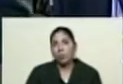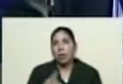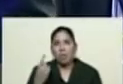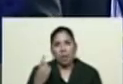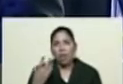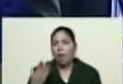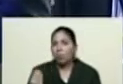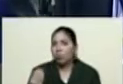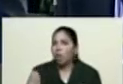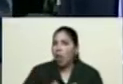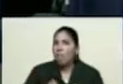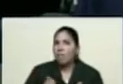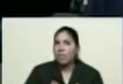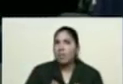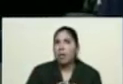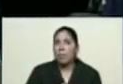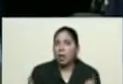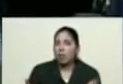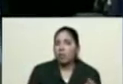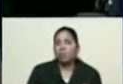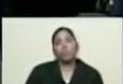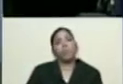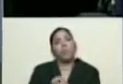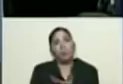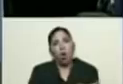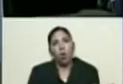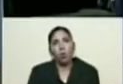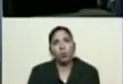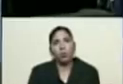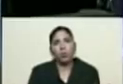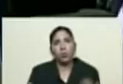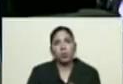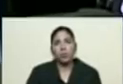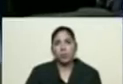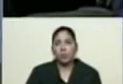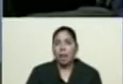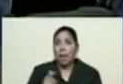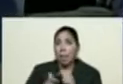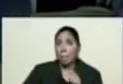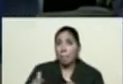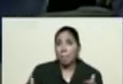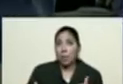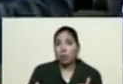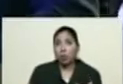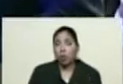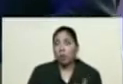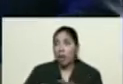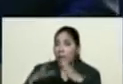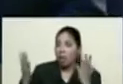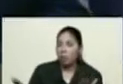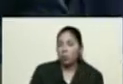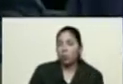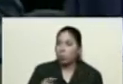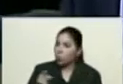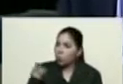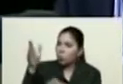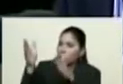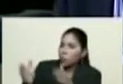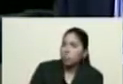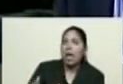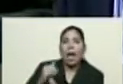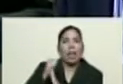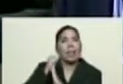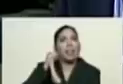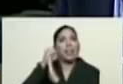todavía, pero dio mucho más de lo que el pueblo y el mundo se imaginó que podía dar un líder